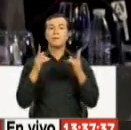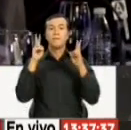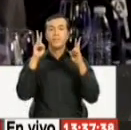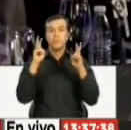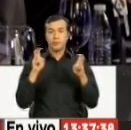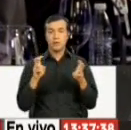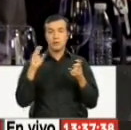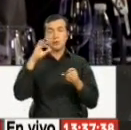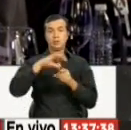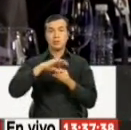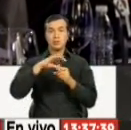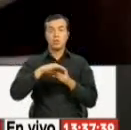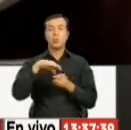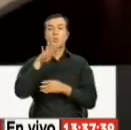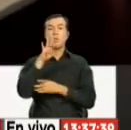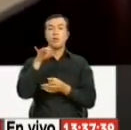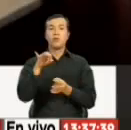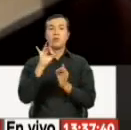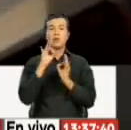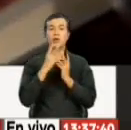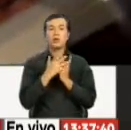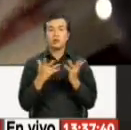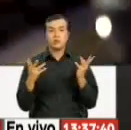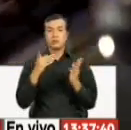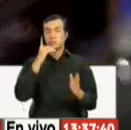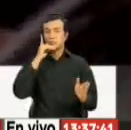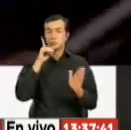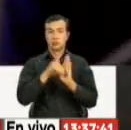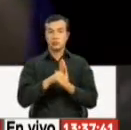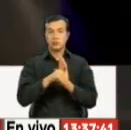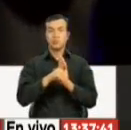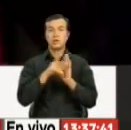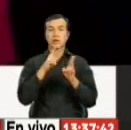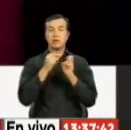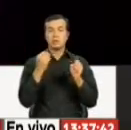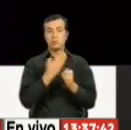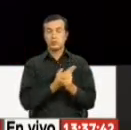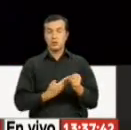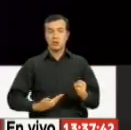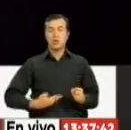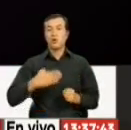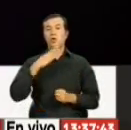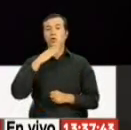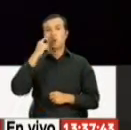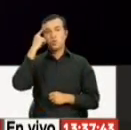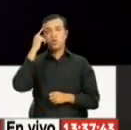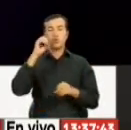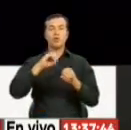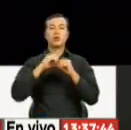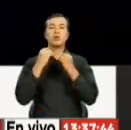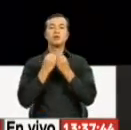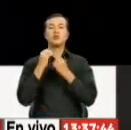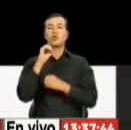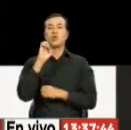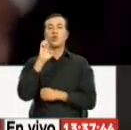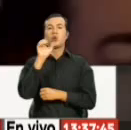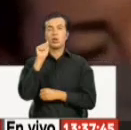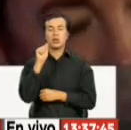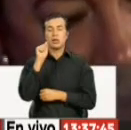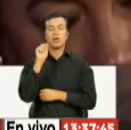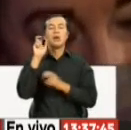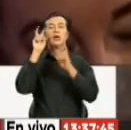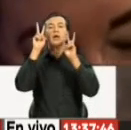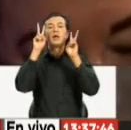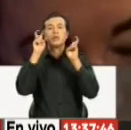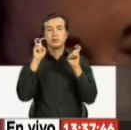referéndum que se celebrará el día 4 de febrero y la denuncia interpuesta por el ex presidente rafael correa a la organización de estados américanos por la